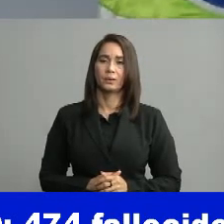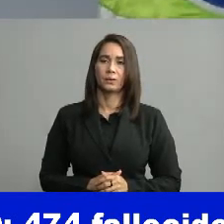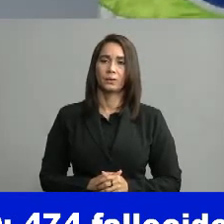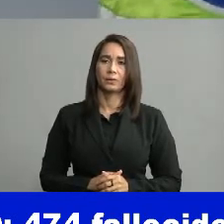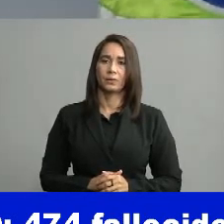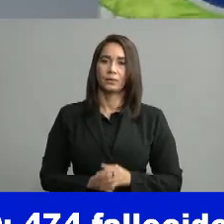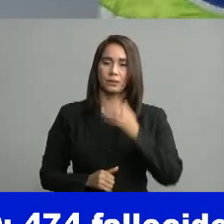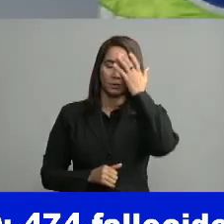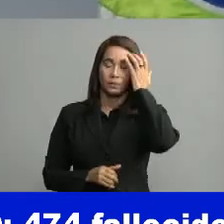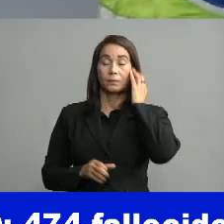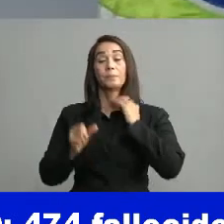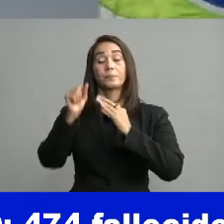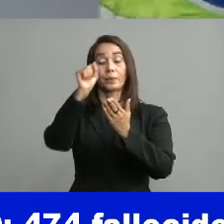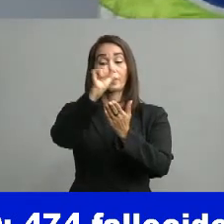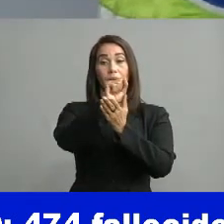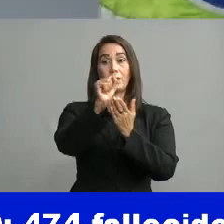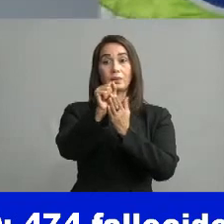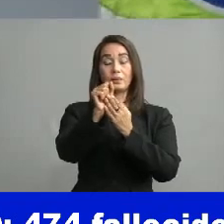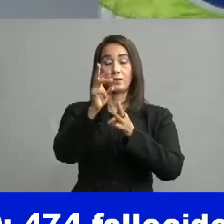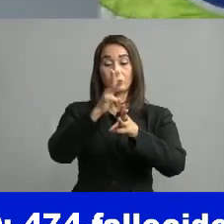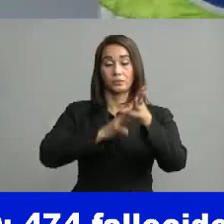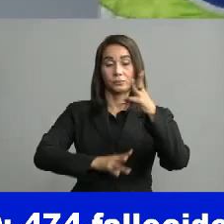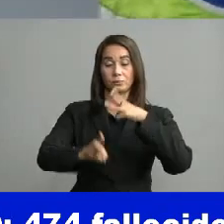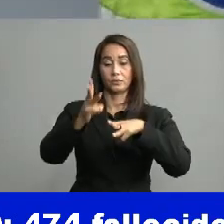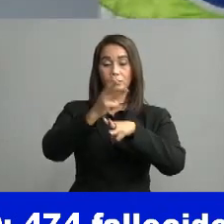La situación global